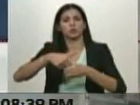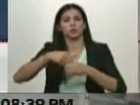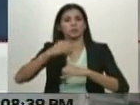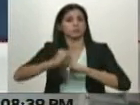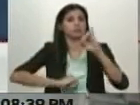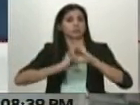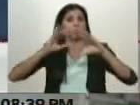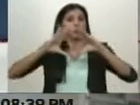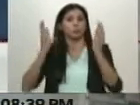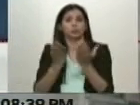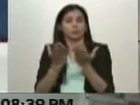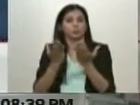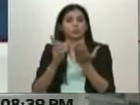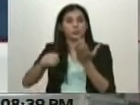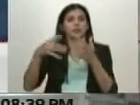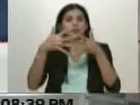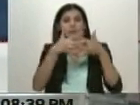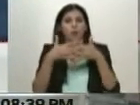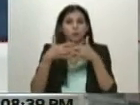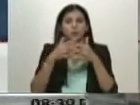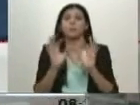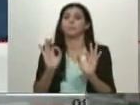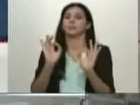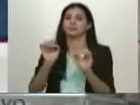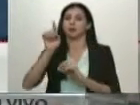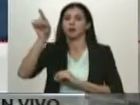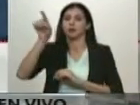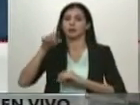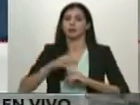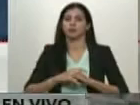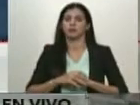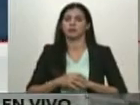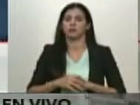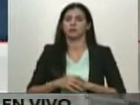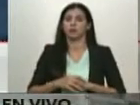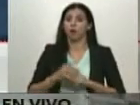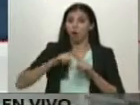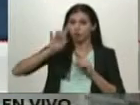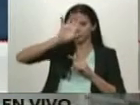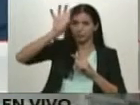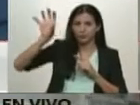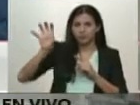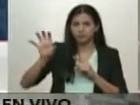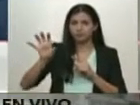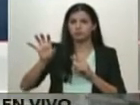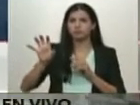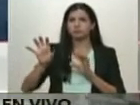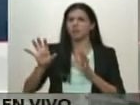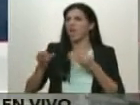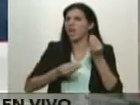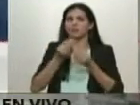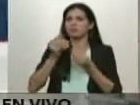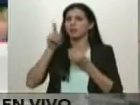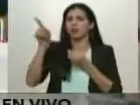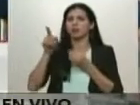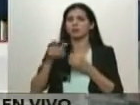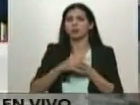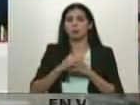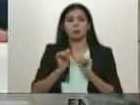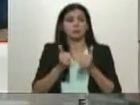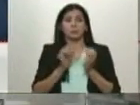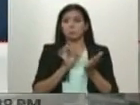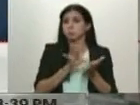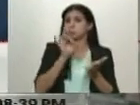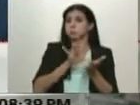del mundo y en los Estados Unidos particularmente, y de otros países. Lo primero que hicieron fue comenzar a votar a